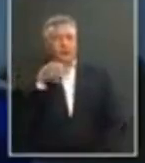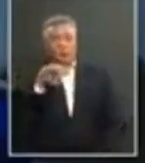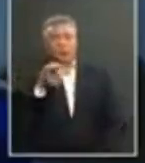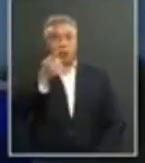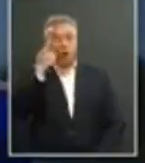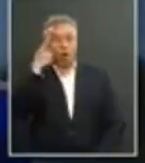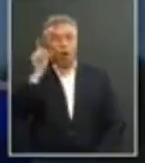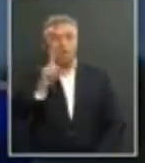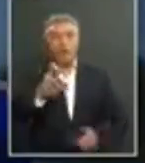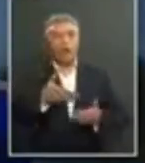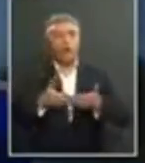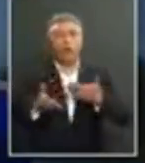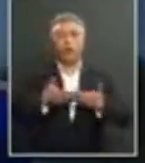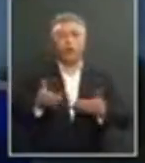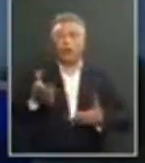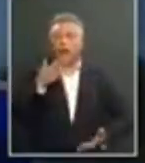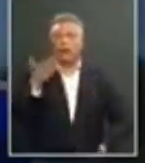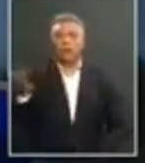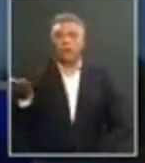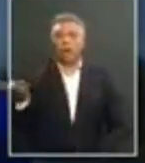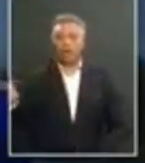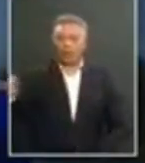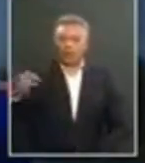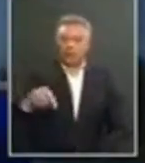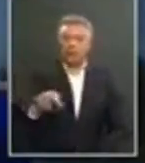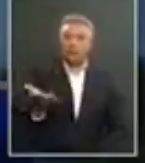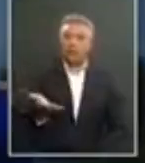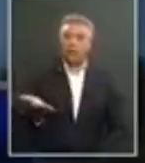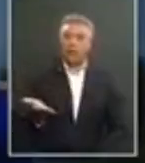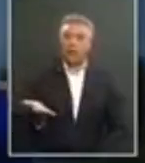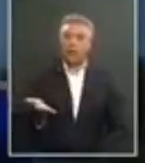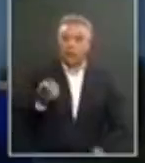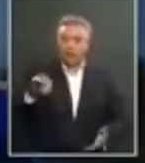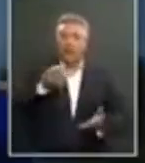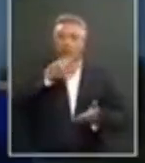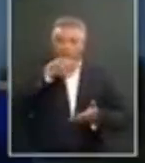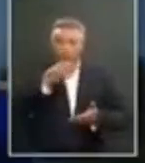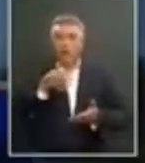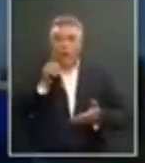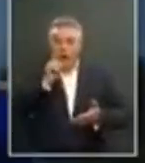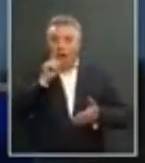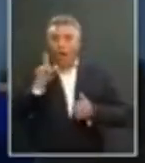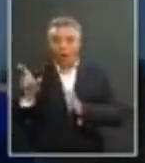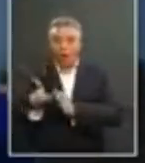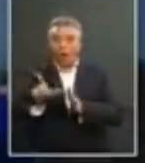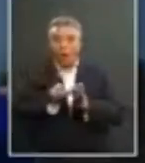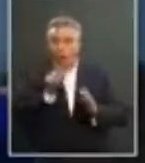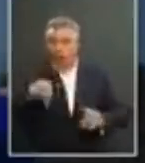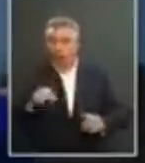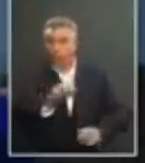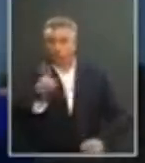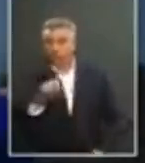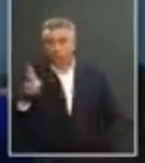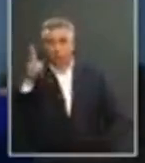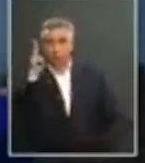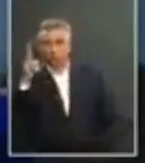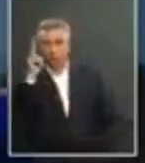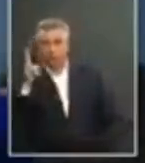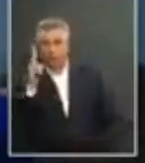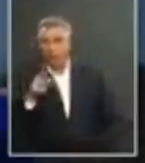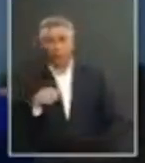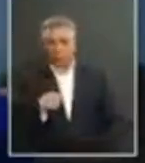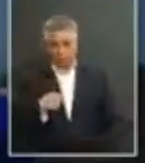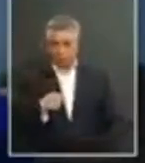viene, por qué viene acá, en esta lógica de decir en que hay territorios que son prohibidos. Yo a eso me